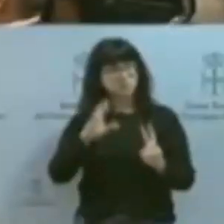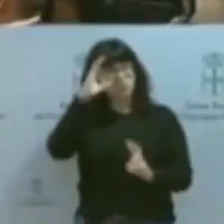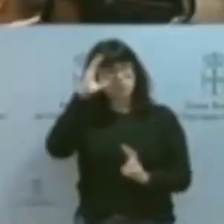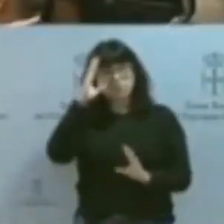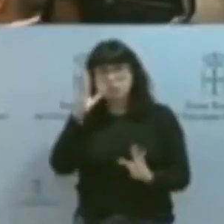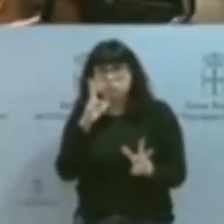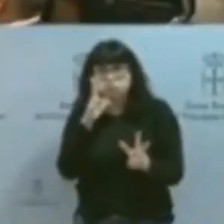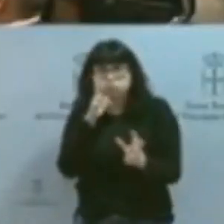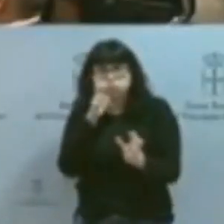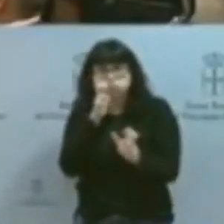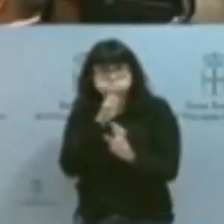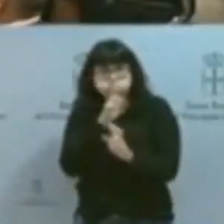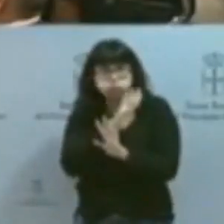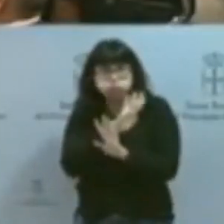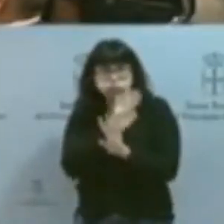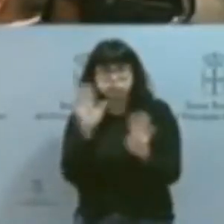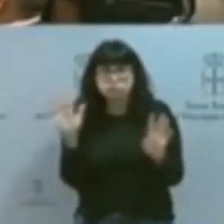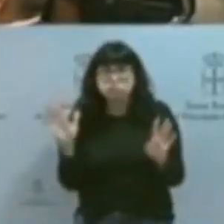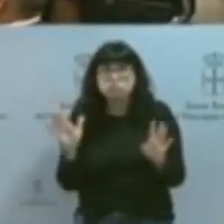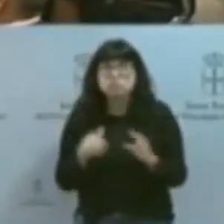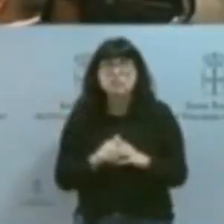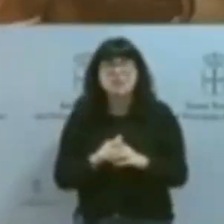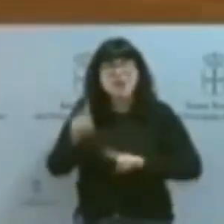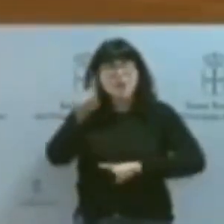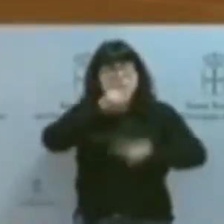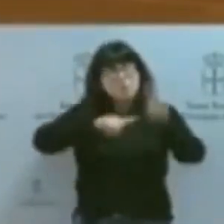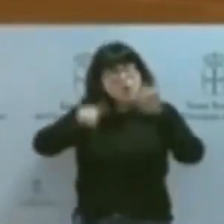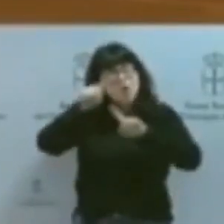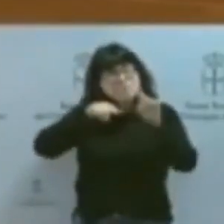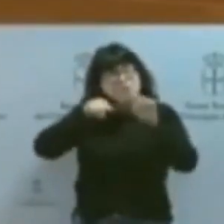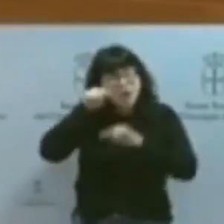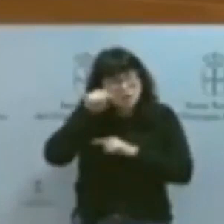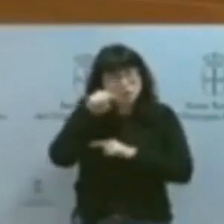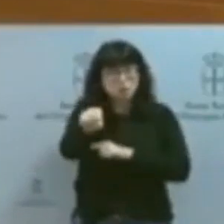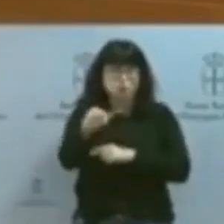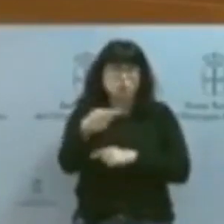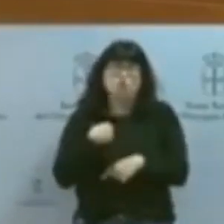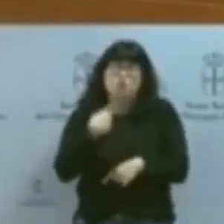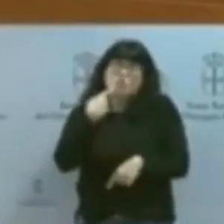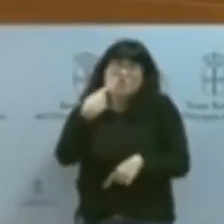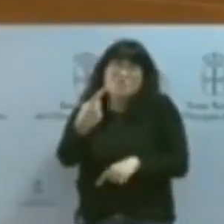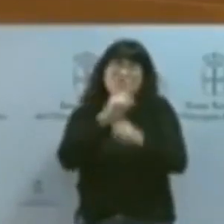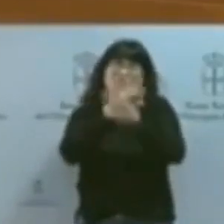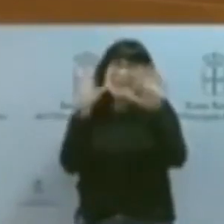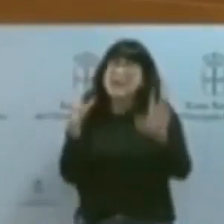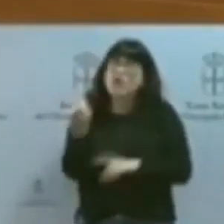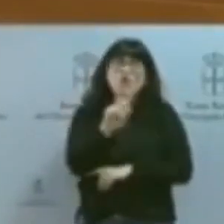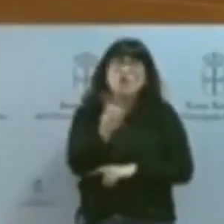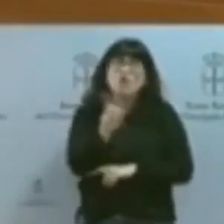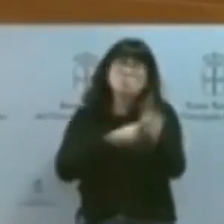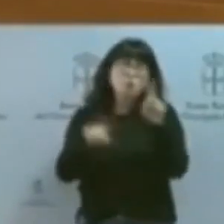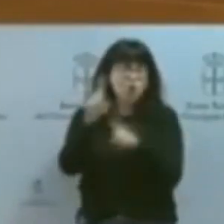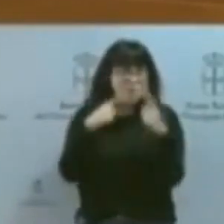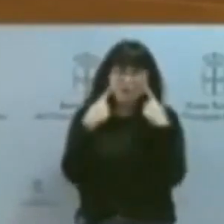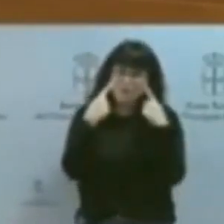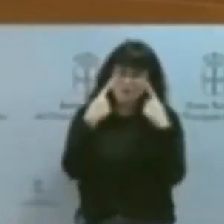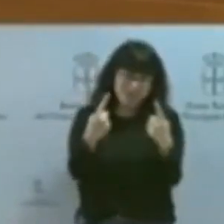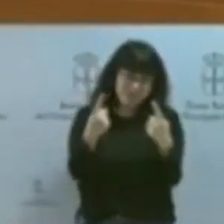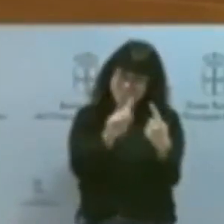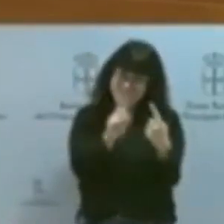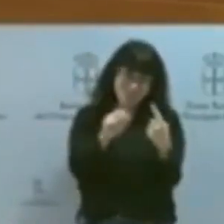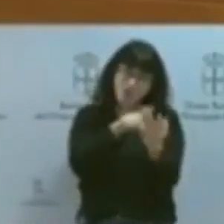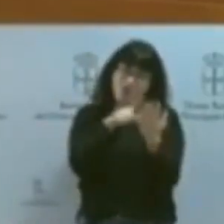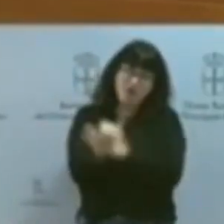Su problema, voy a decirlo en sede parlamentaria, no es un problema con la oficialidad, créame, ni tan siquiera con la lengua. Es mucho más grave todavía. Es